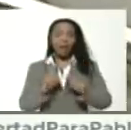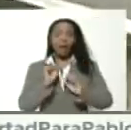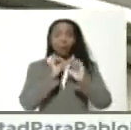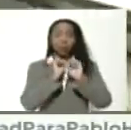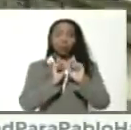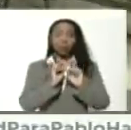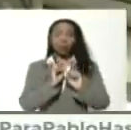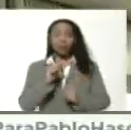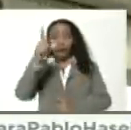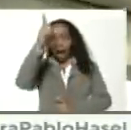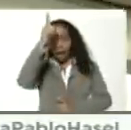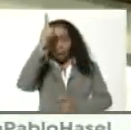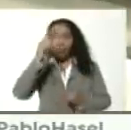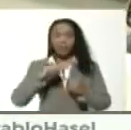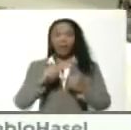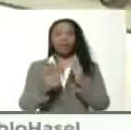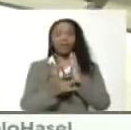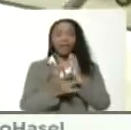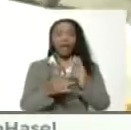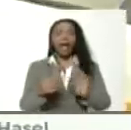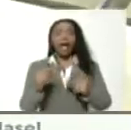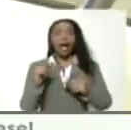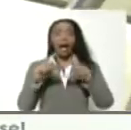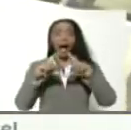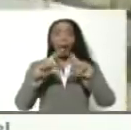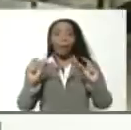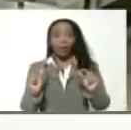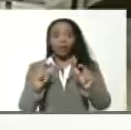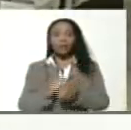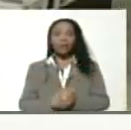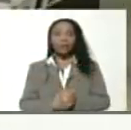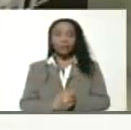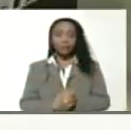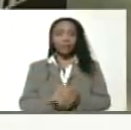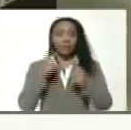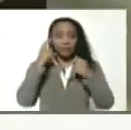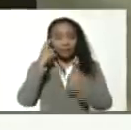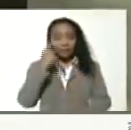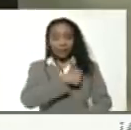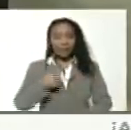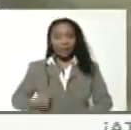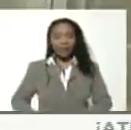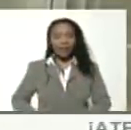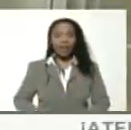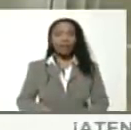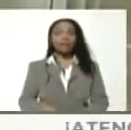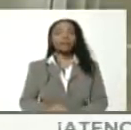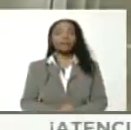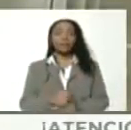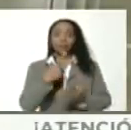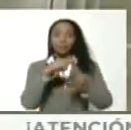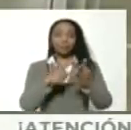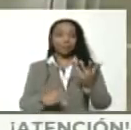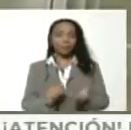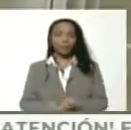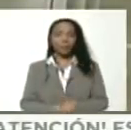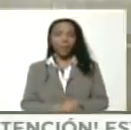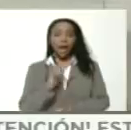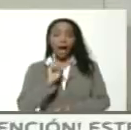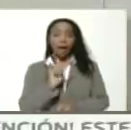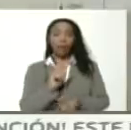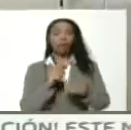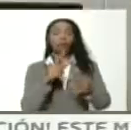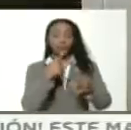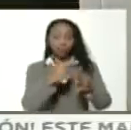Tecnologías alemanas, tecnologías japonesas, chinas, inglesas. Él lo para allí y le coloca uno de los componentes.